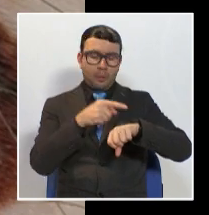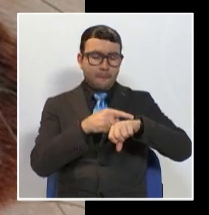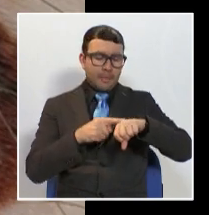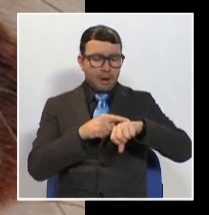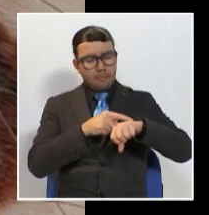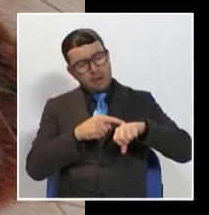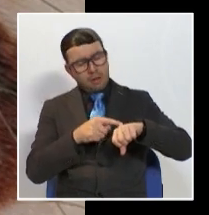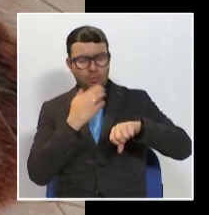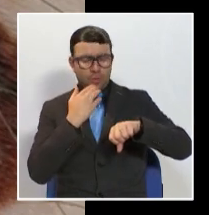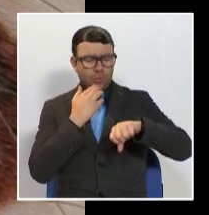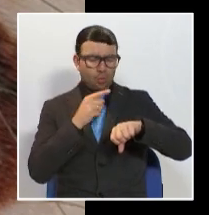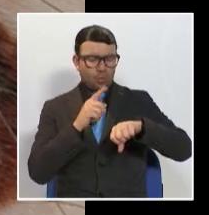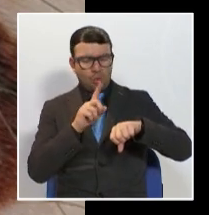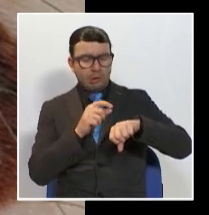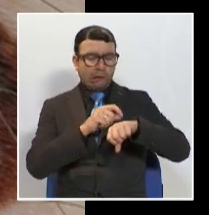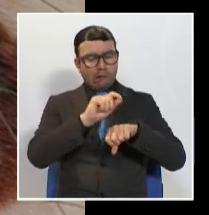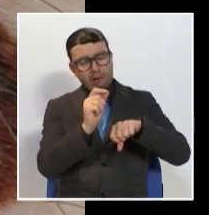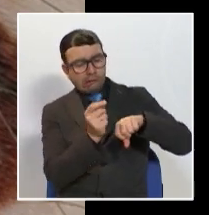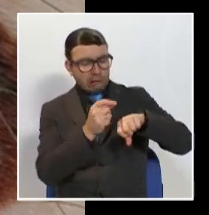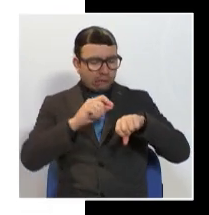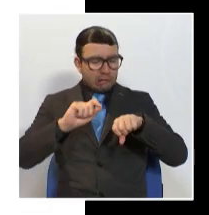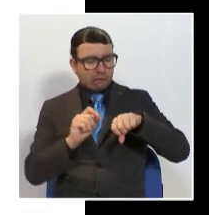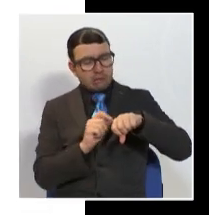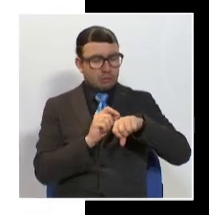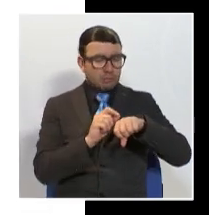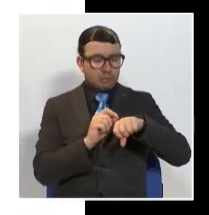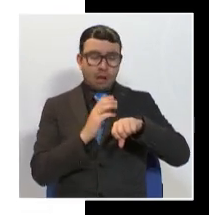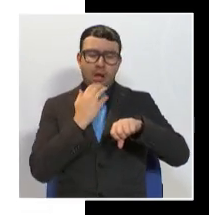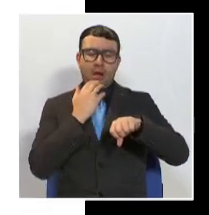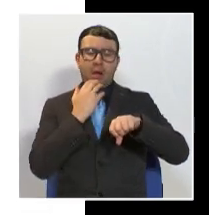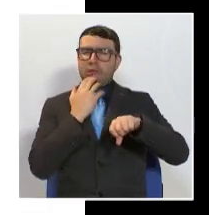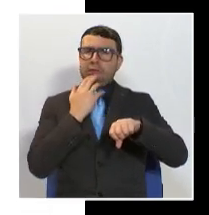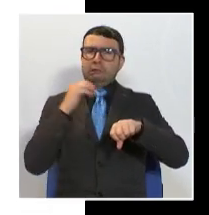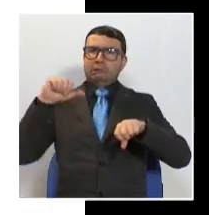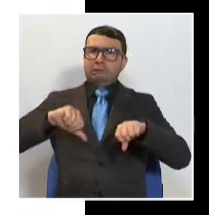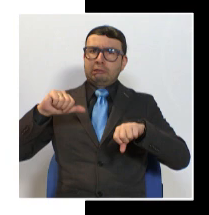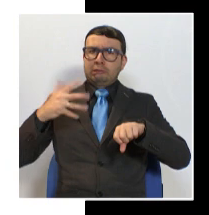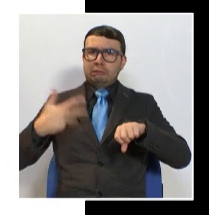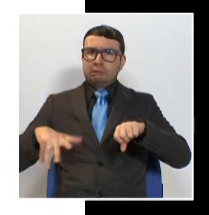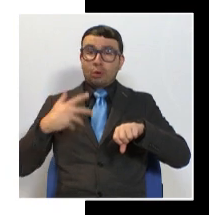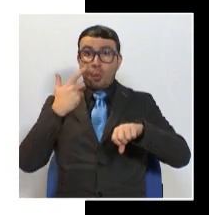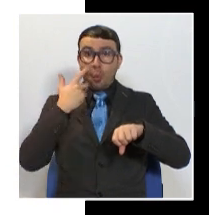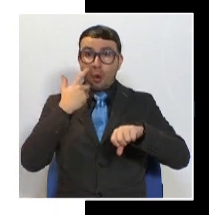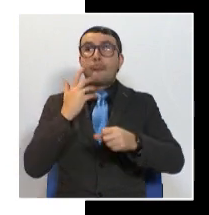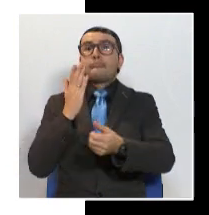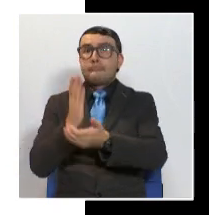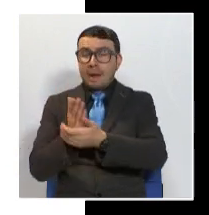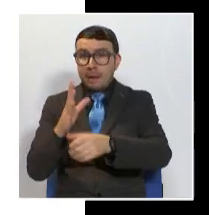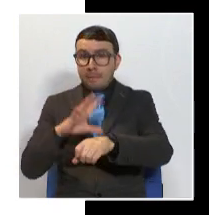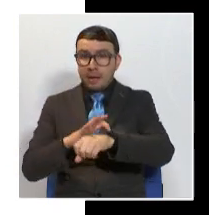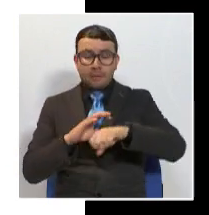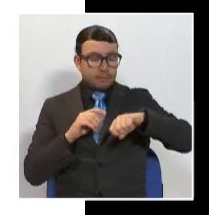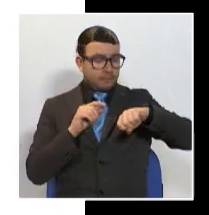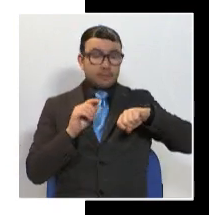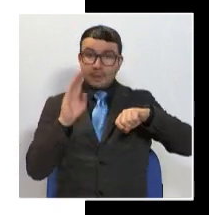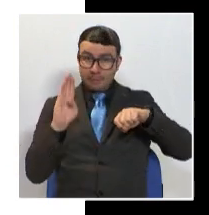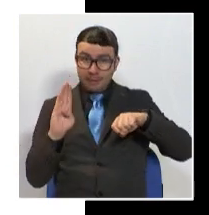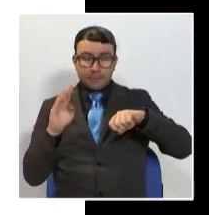simétrica, o sea que no todas las partes son iguales, es uno de los primeros signos de alarma. El lado B de los